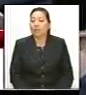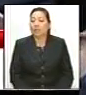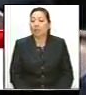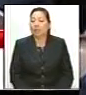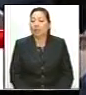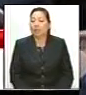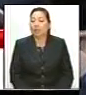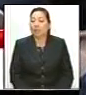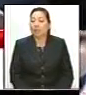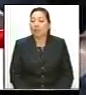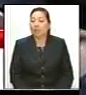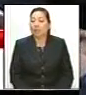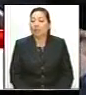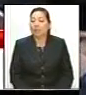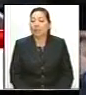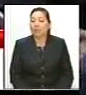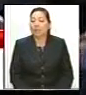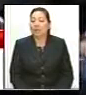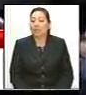Ahí voy yo.